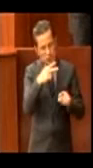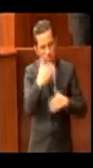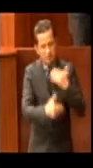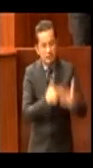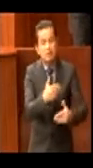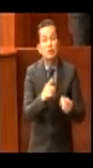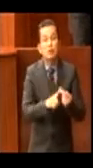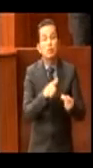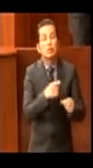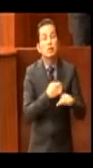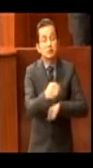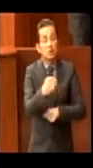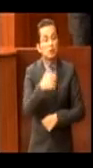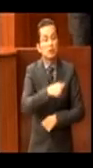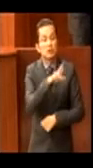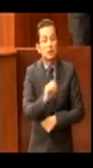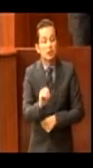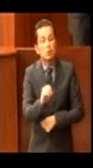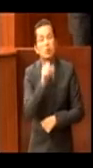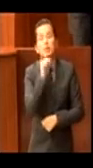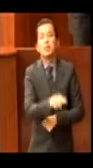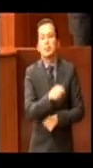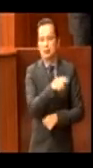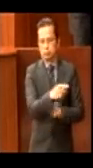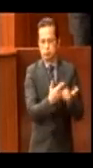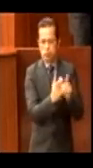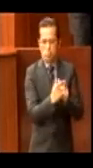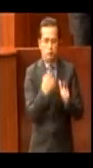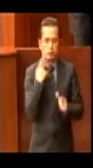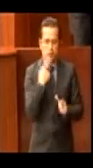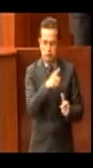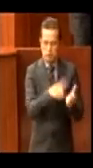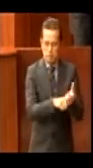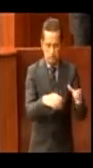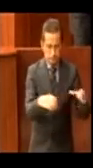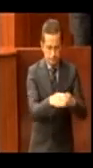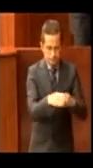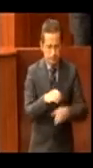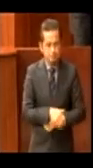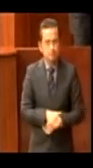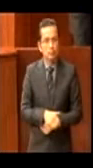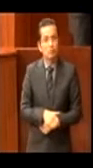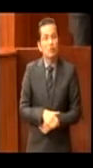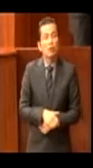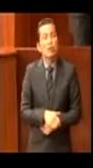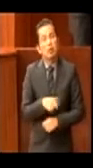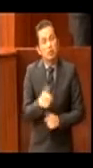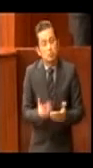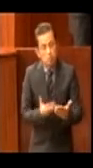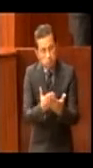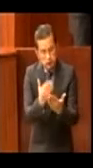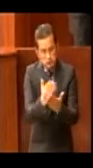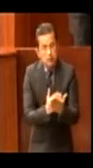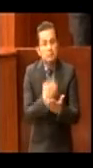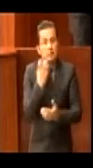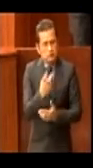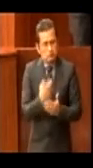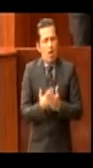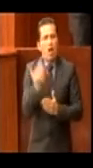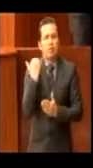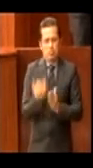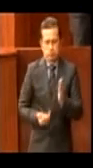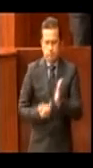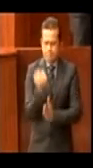partidos políticos que integran esa colisión la consulta propone declarar la cosa juzgada debido a que en la